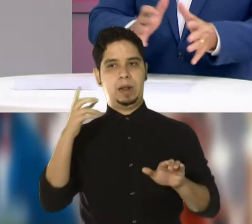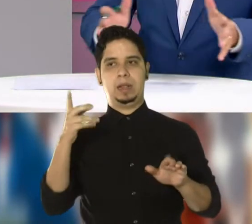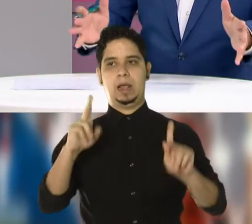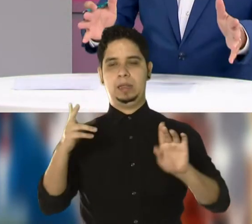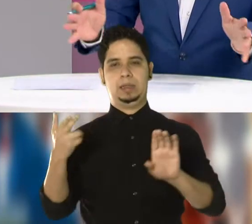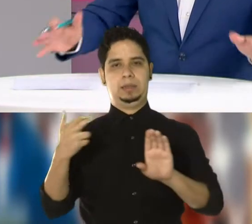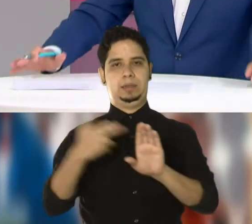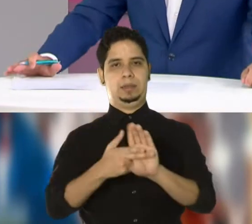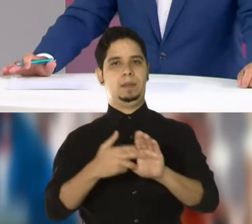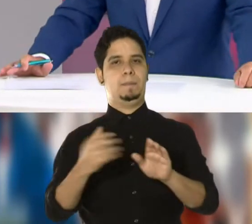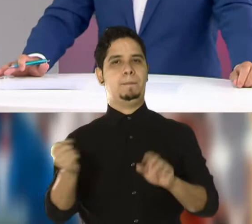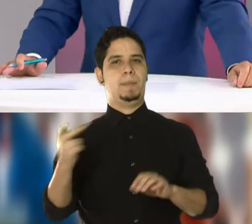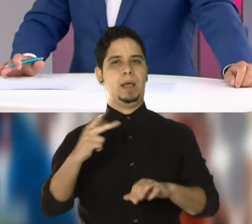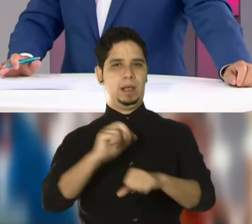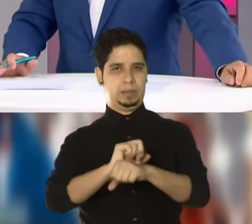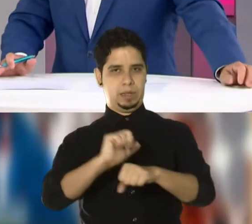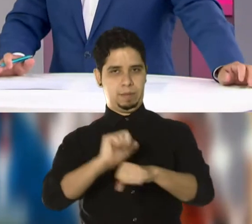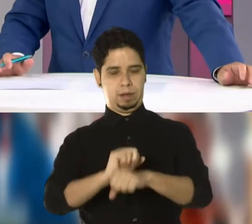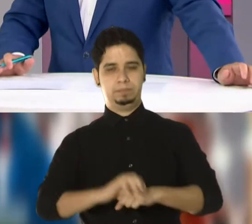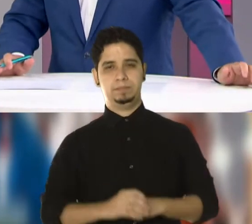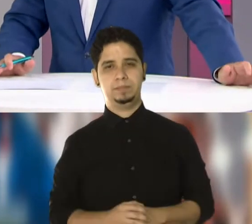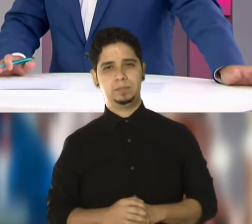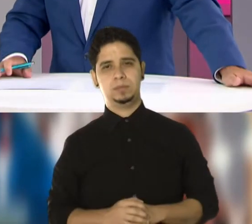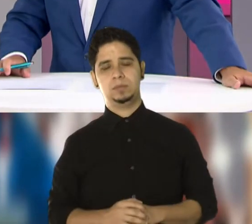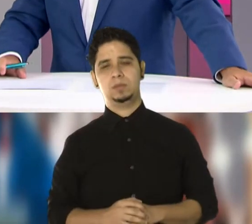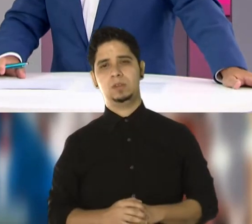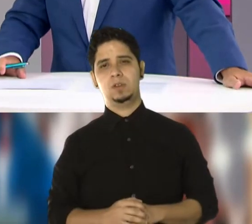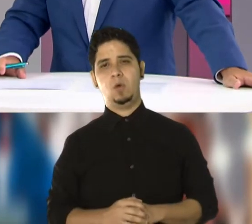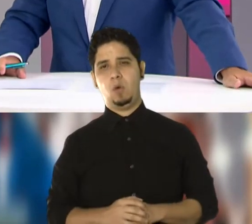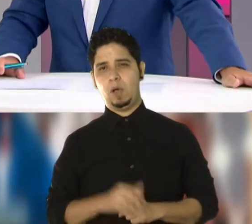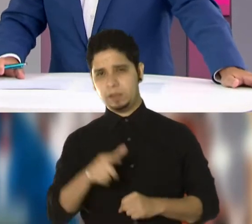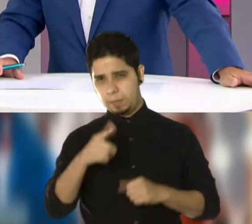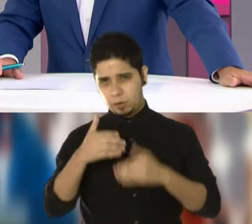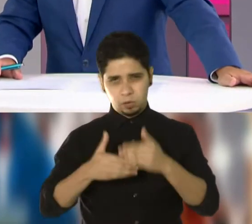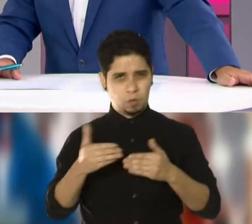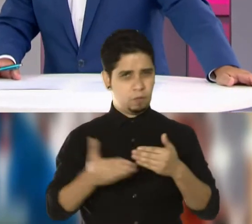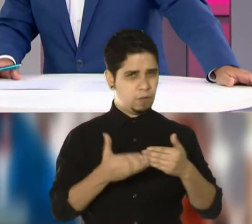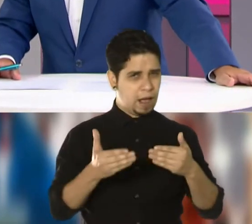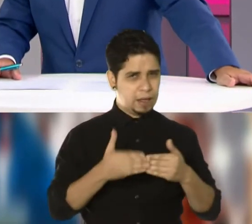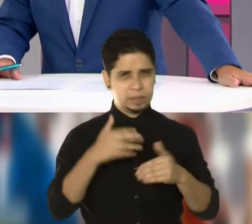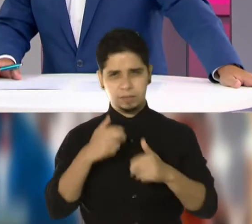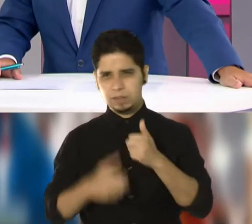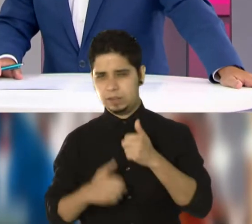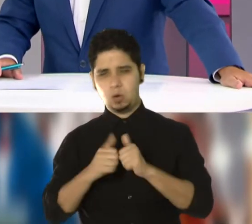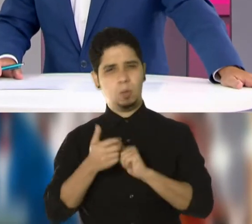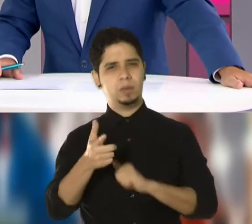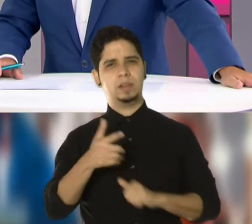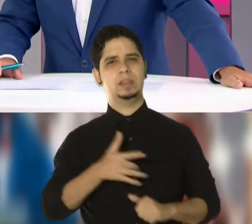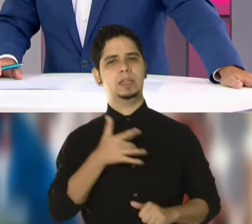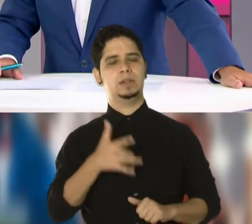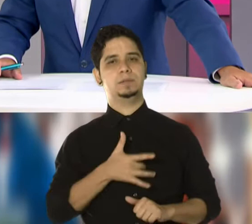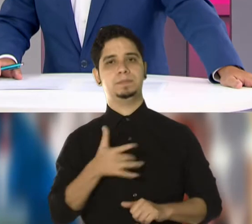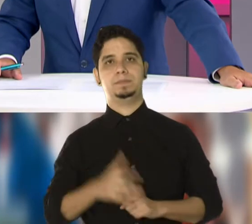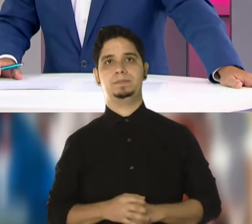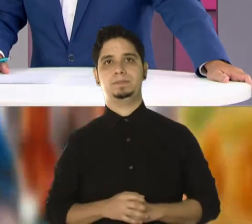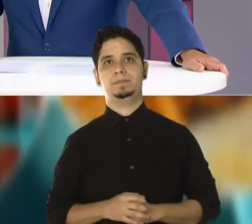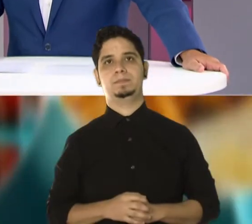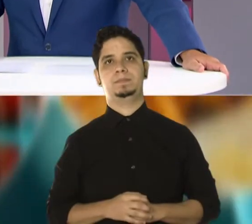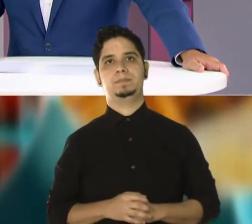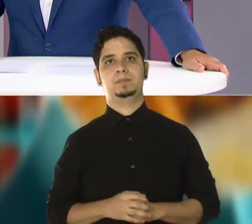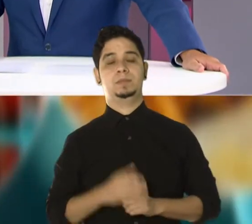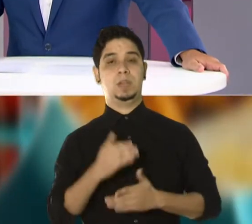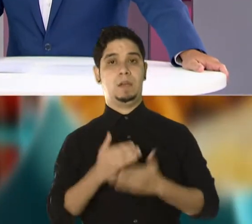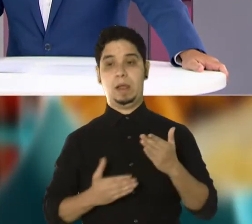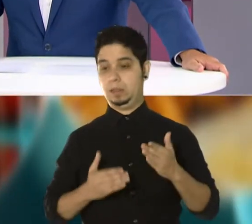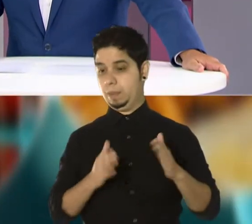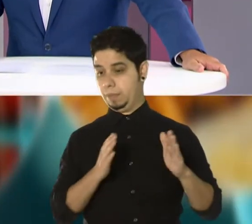campo, en el área de construcción? ¿Qué tan difícil fue ese proceso? Bueno, la parte de preparar el